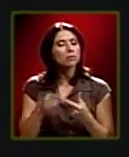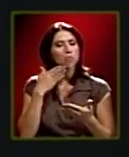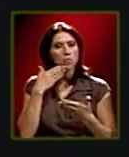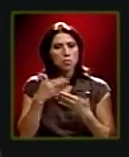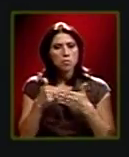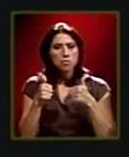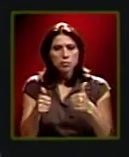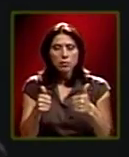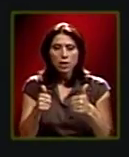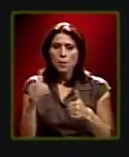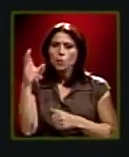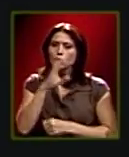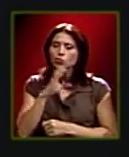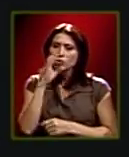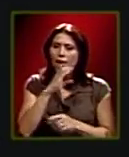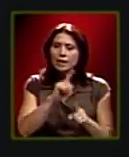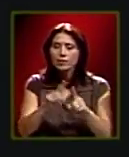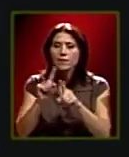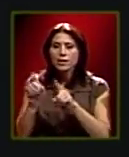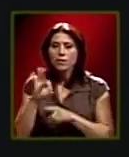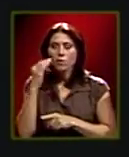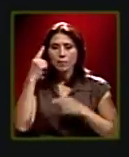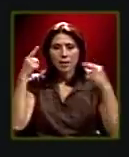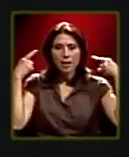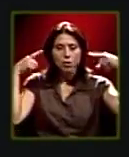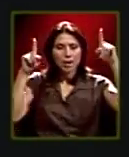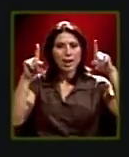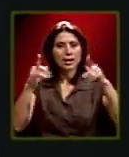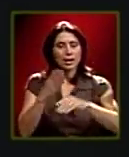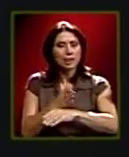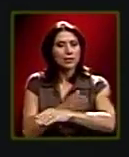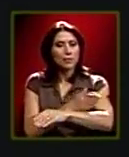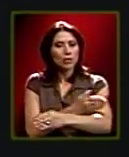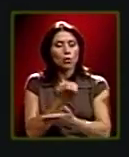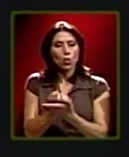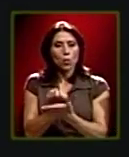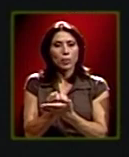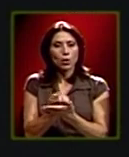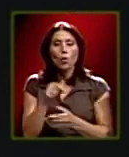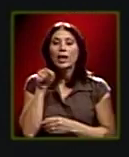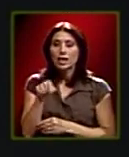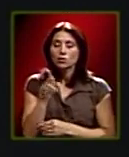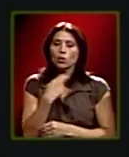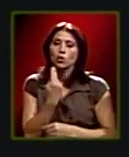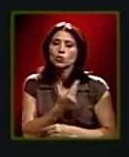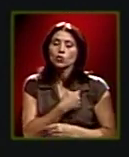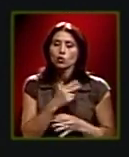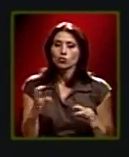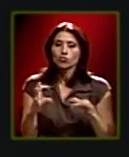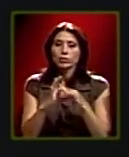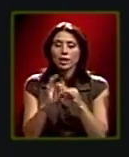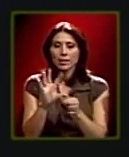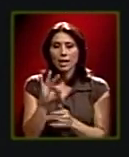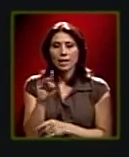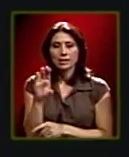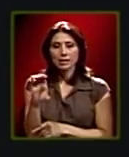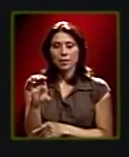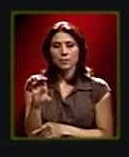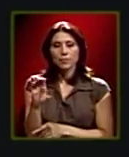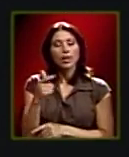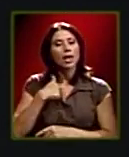buscar mecanismos para lograr un crecimiento económico. Y eso es lo que estamos en el TLC. Entonces, me